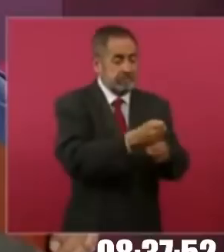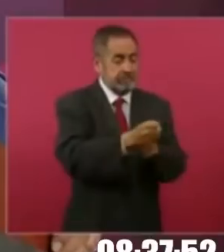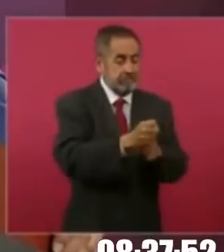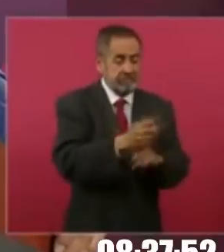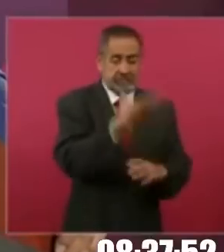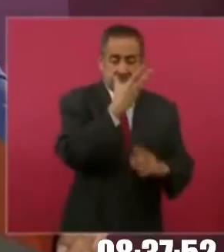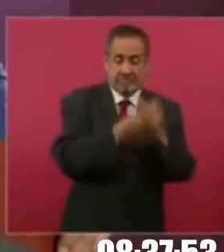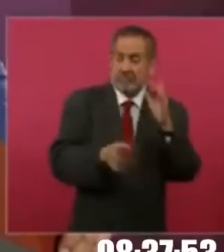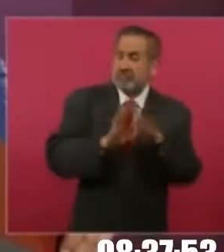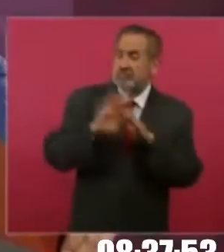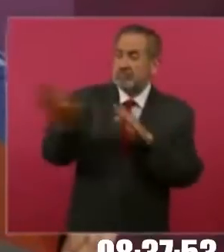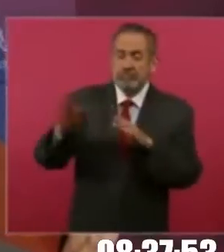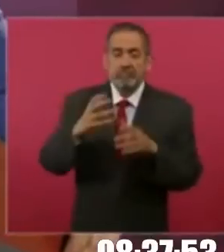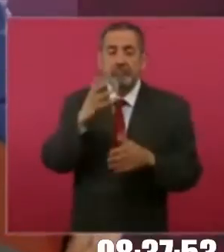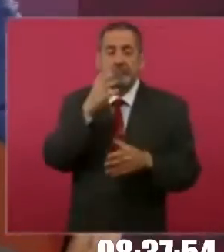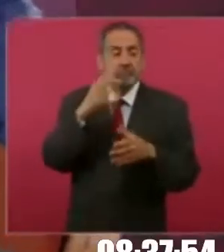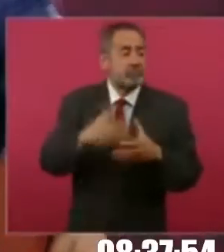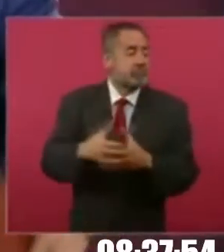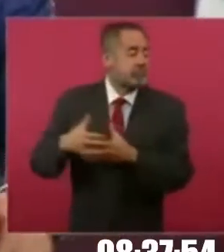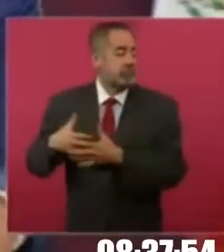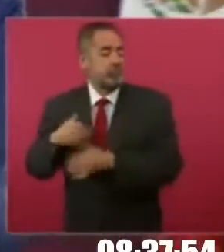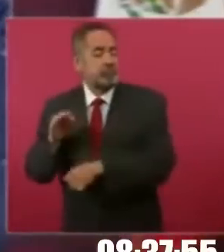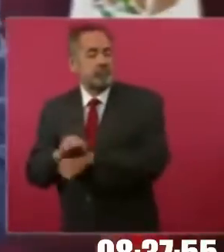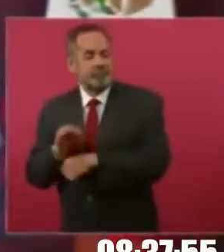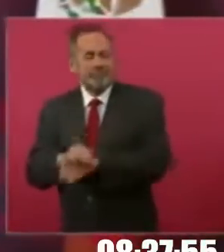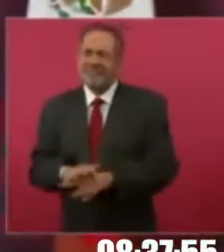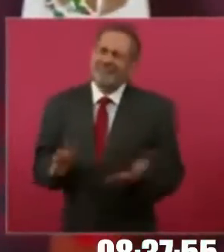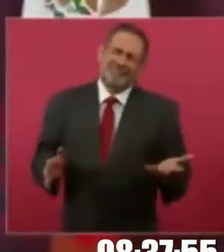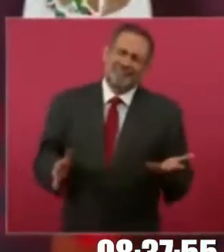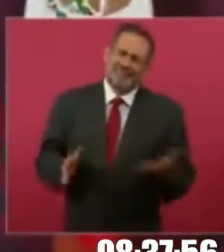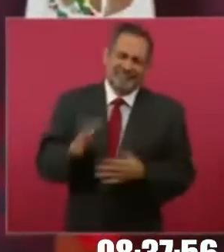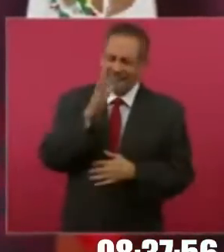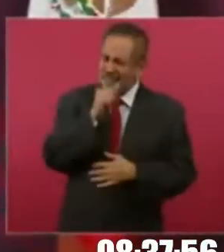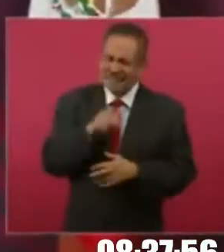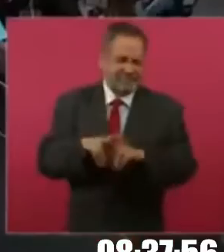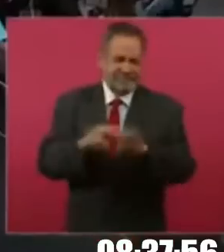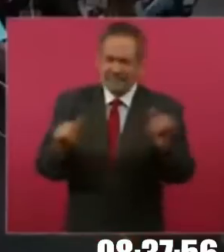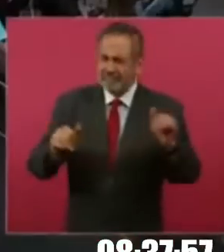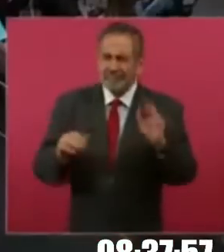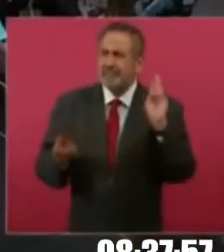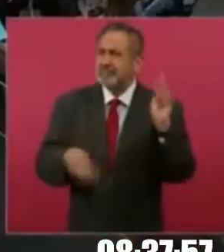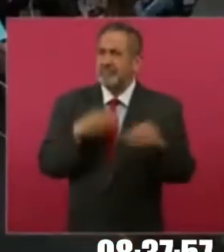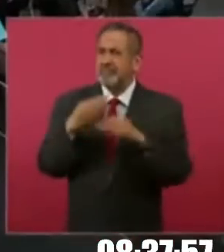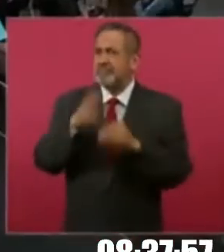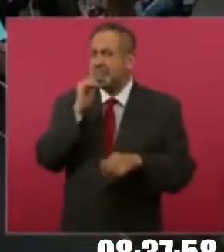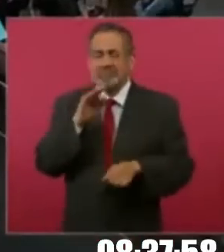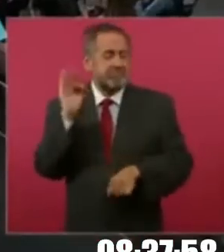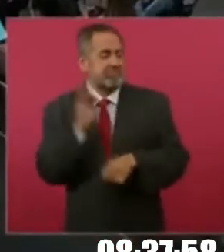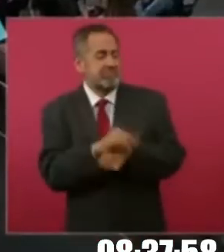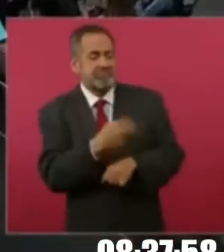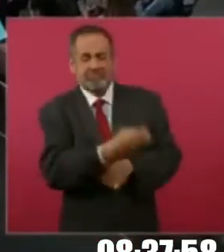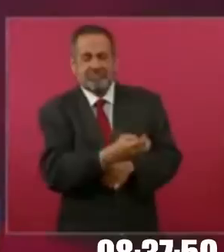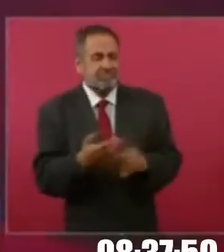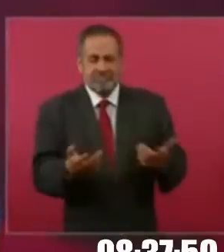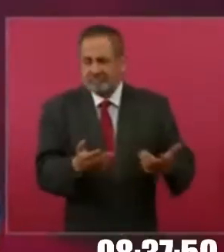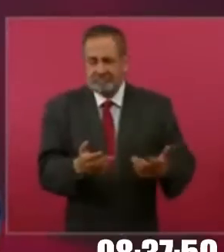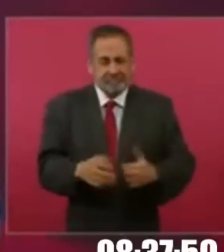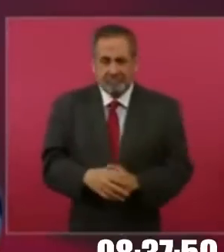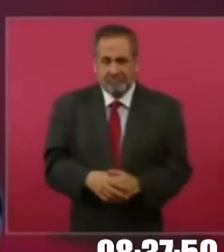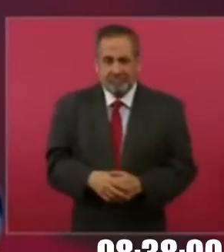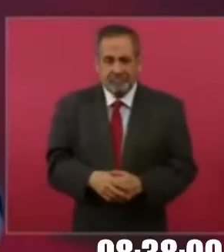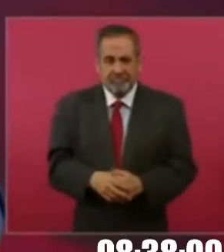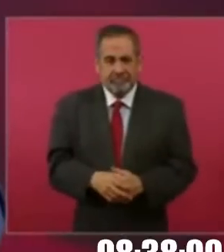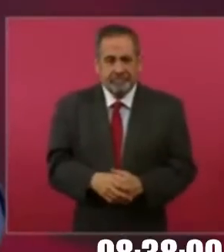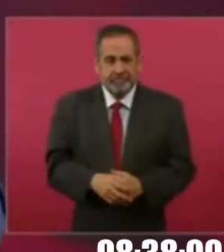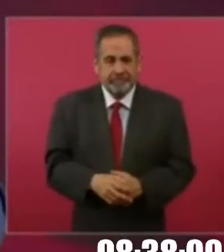Nadie debe de proteger a torturadores en el mundo y mucho menos Quiénes